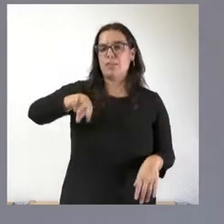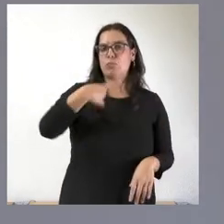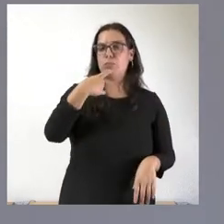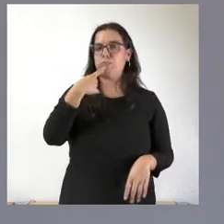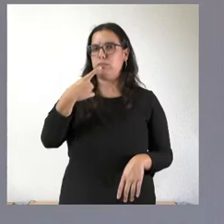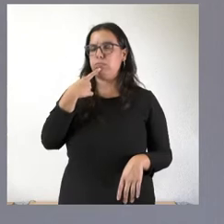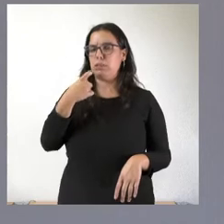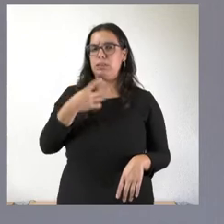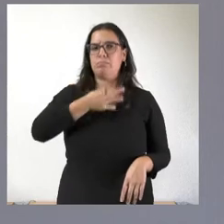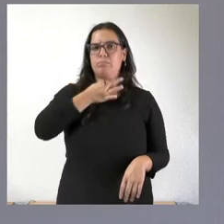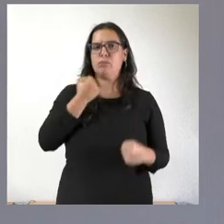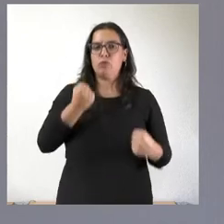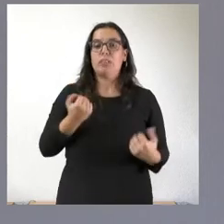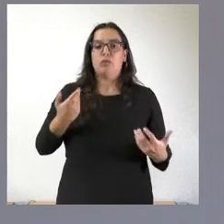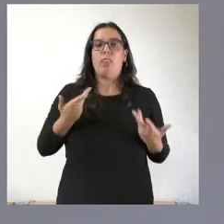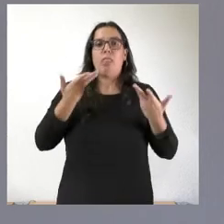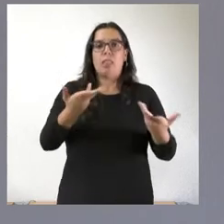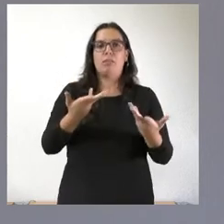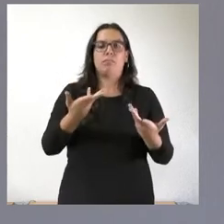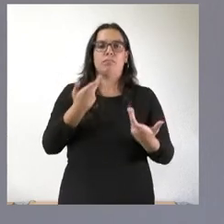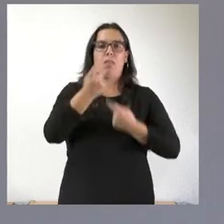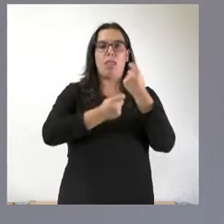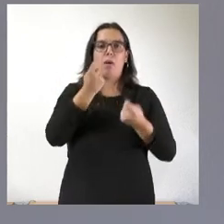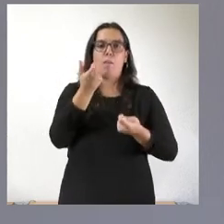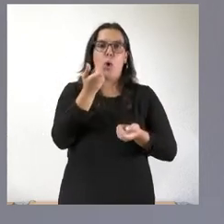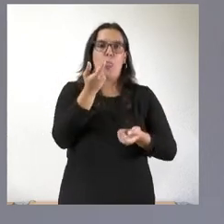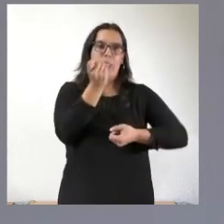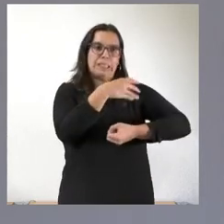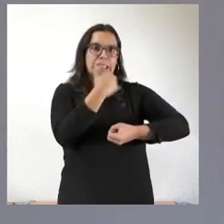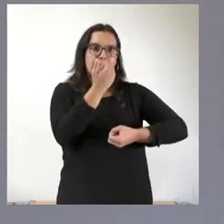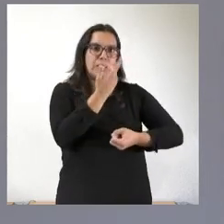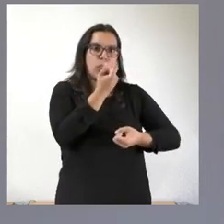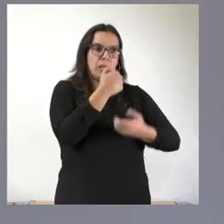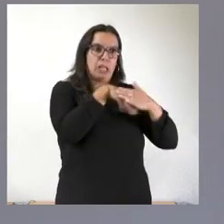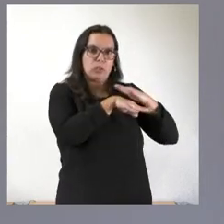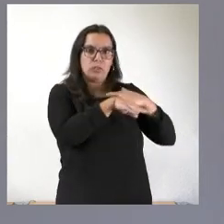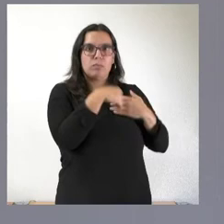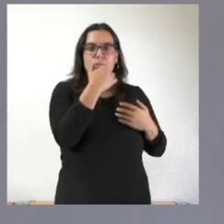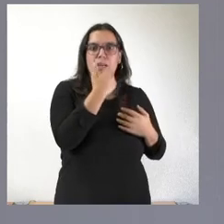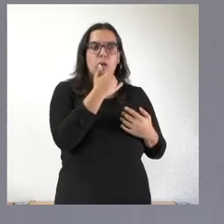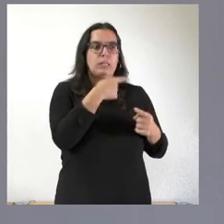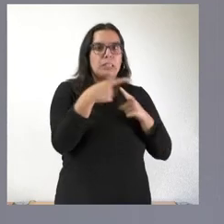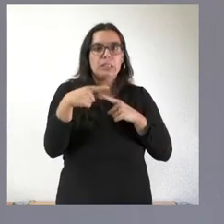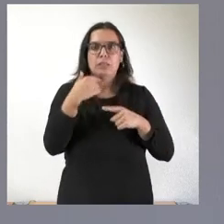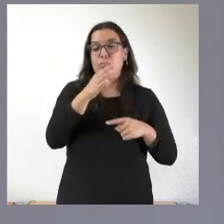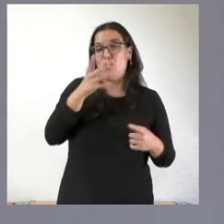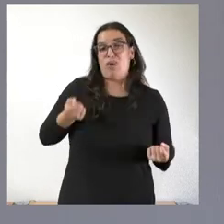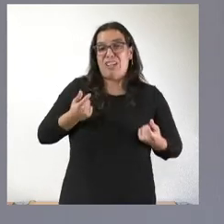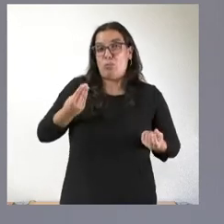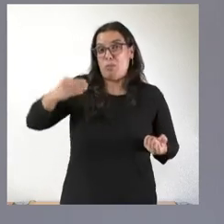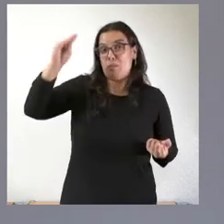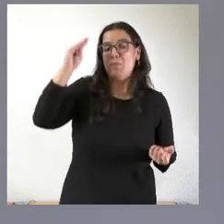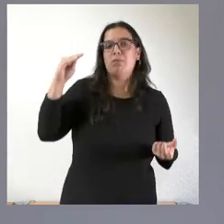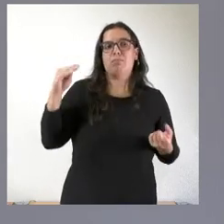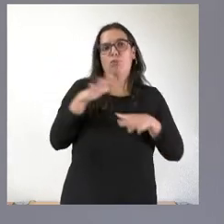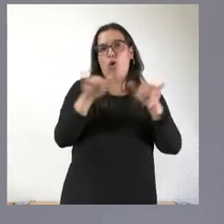dificultades y problemas y que les va a permitir disponer con un poco más de margen de esa tesorería en un contexto de incremento de costes, de reducción